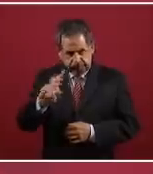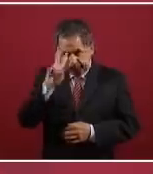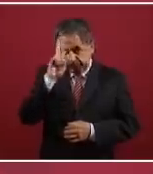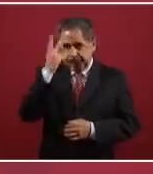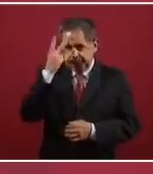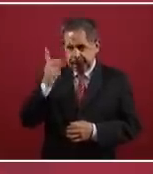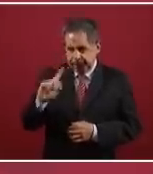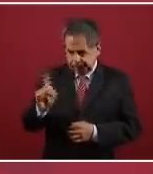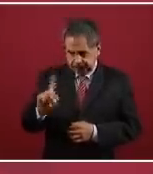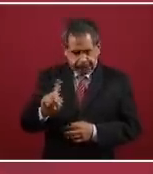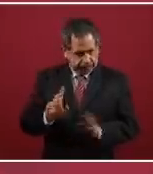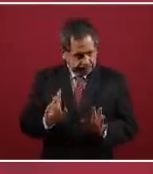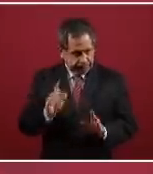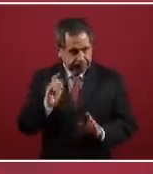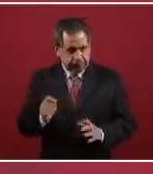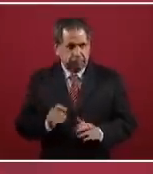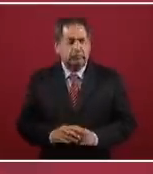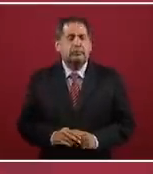Los